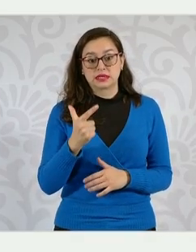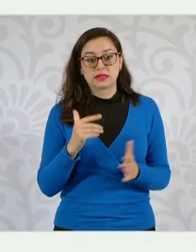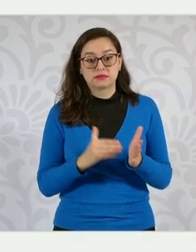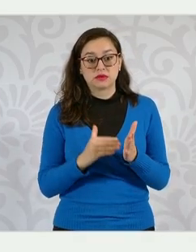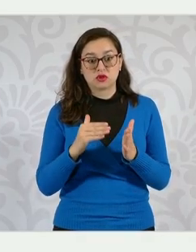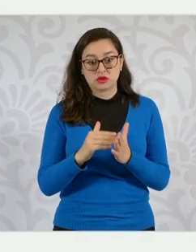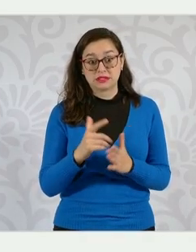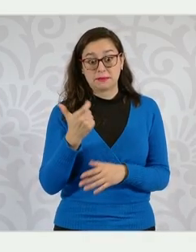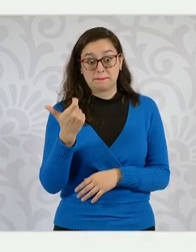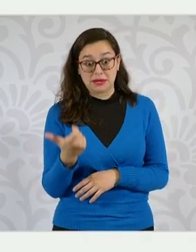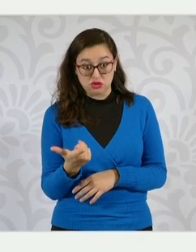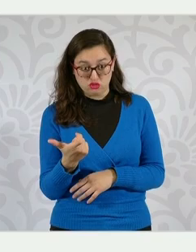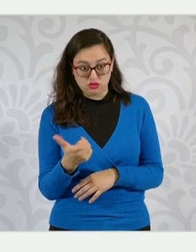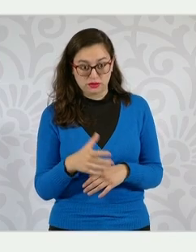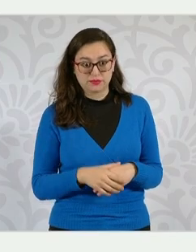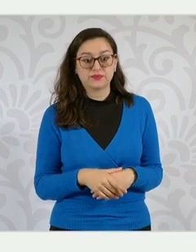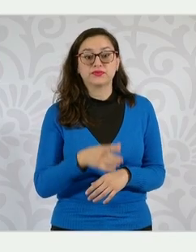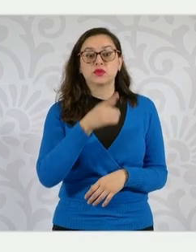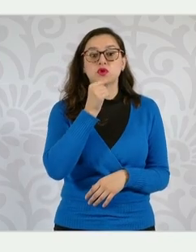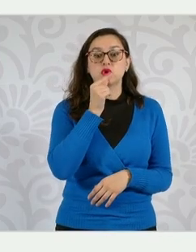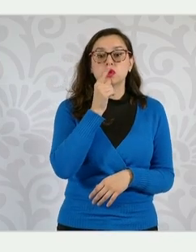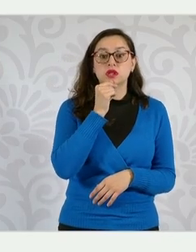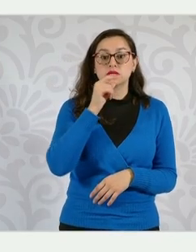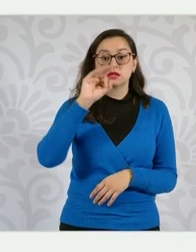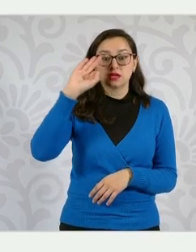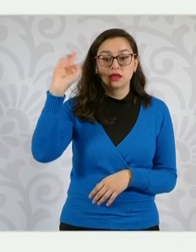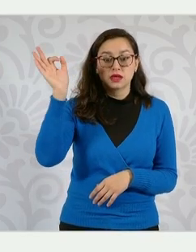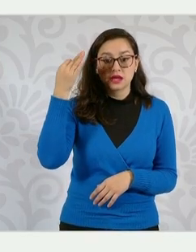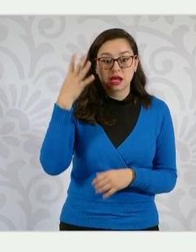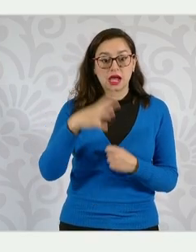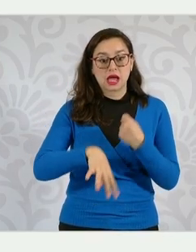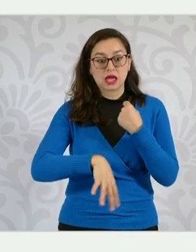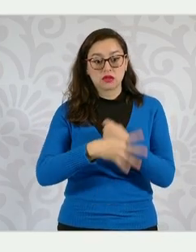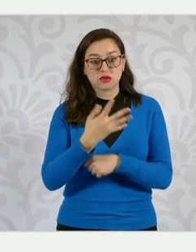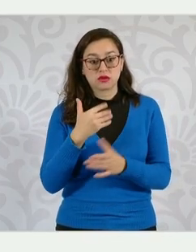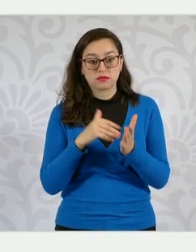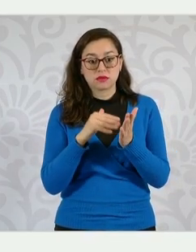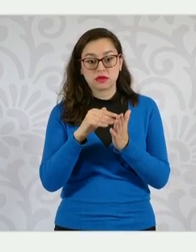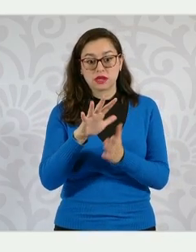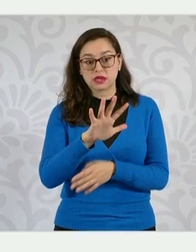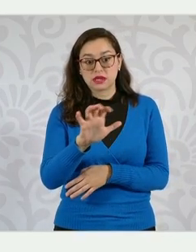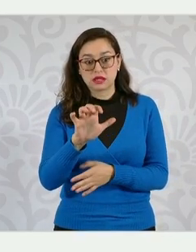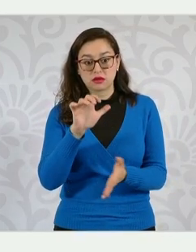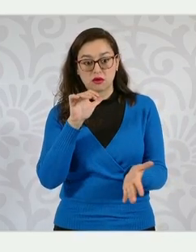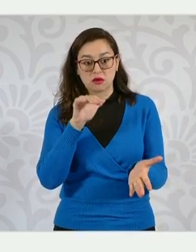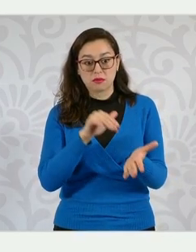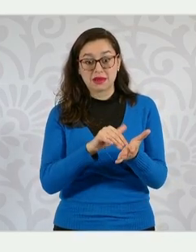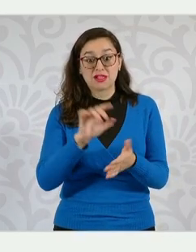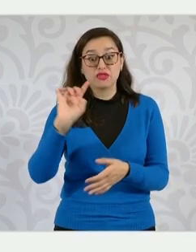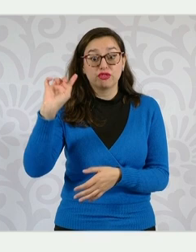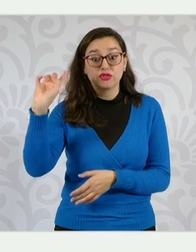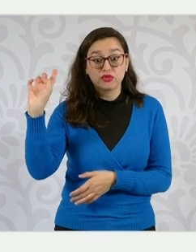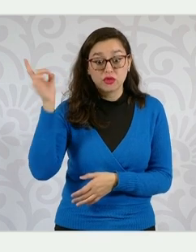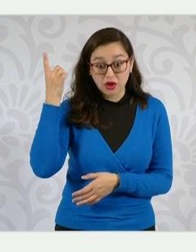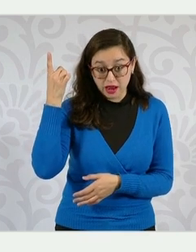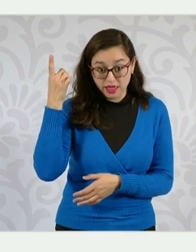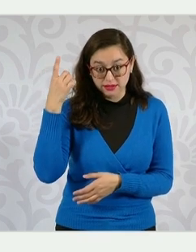pesos y de la Policía Federal 14 millones 500 mil dólares.